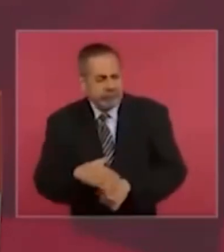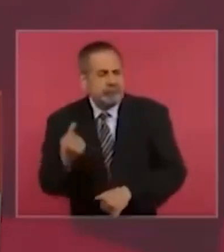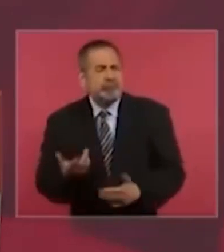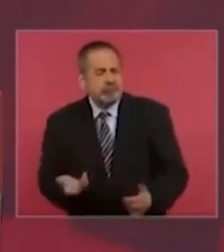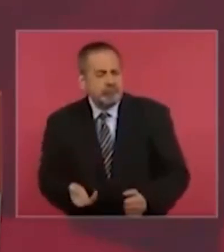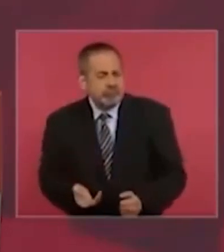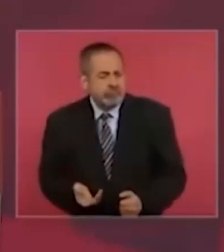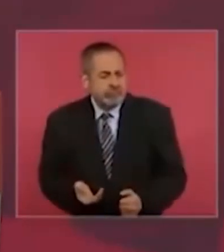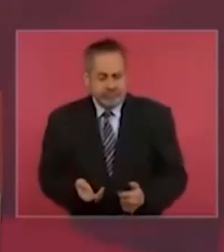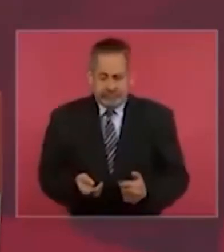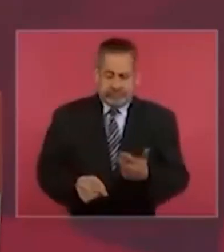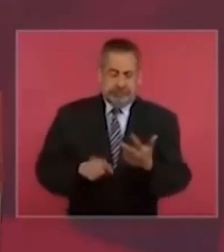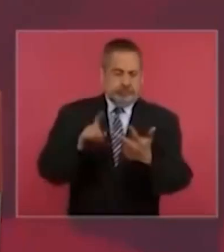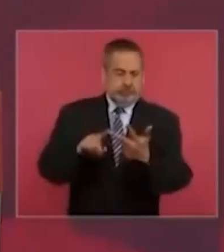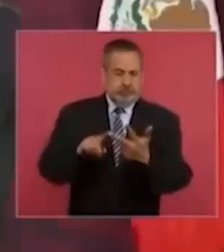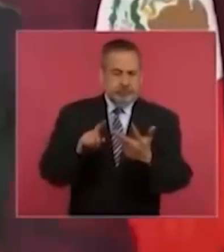8.